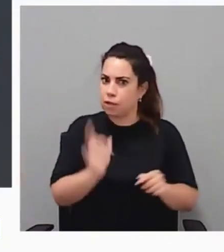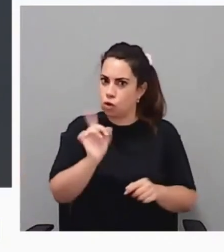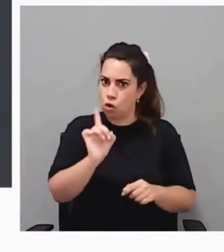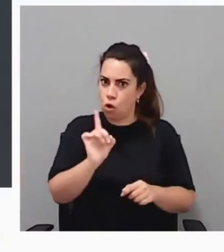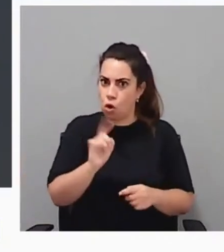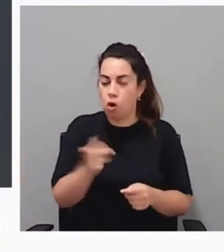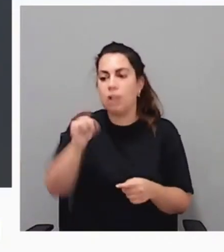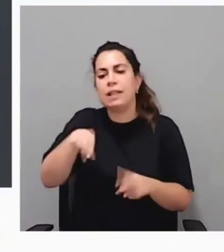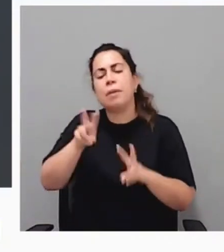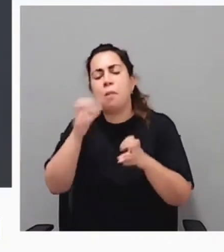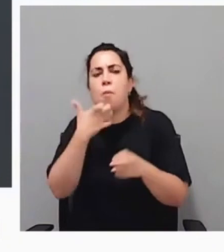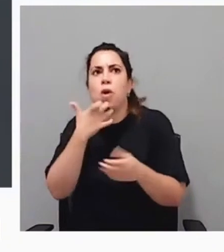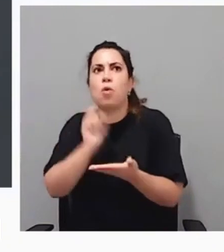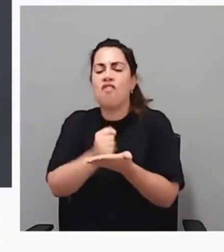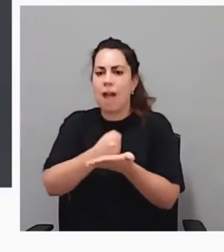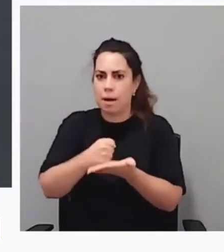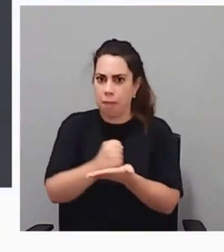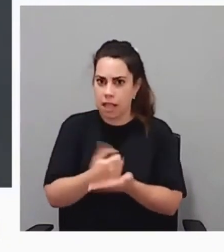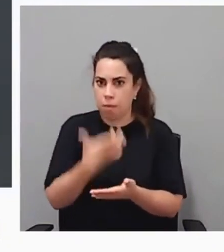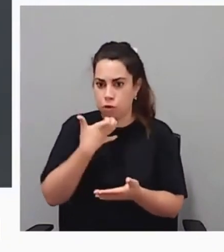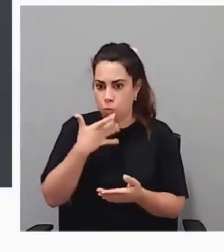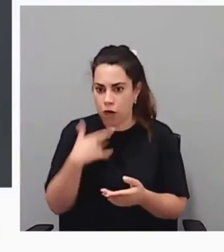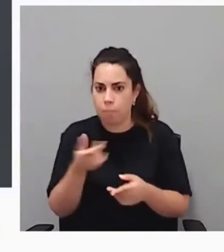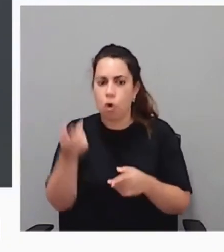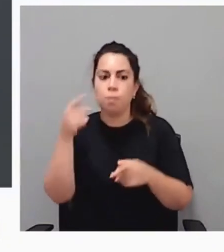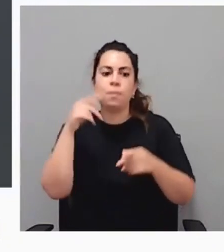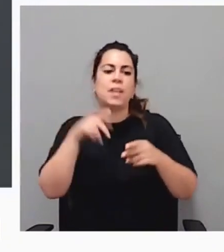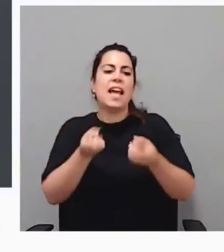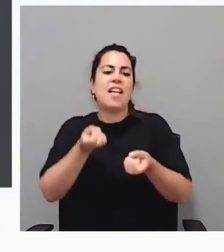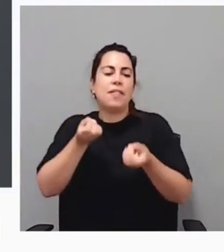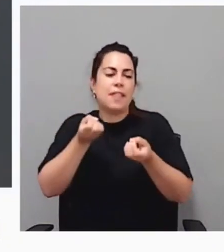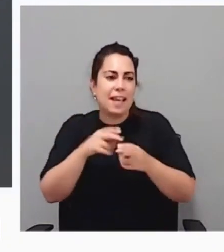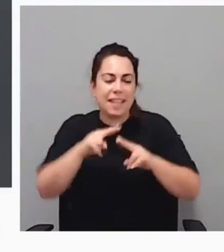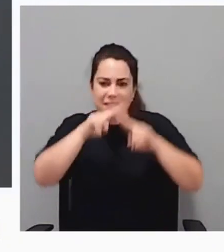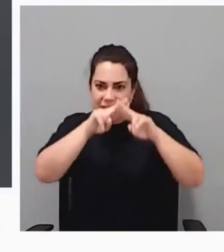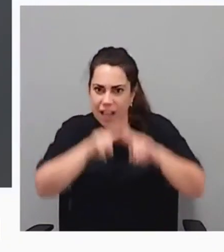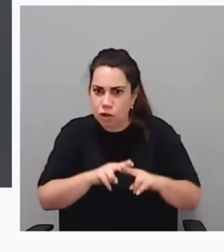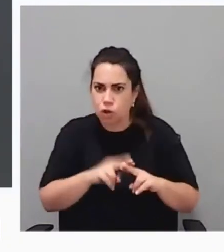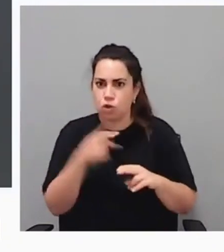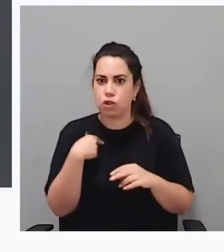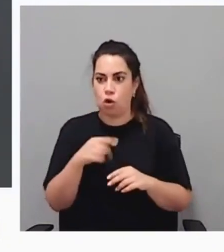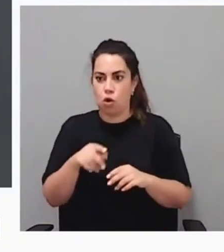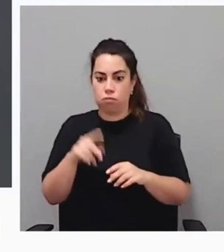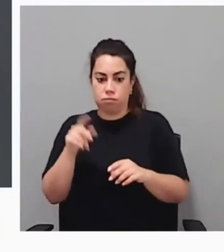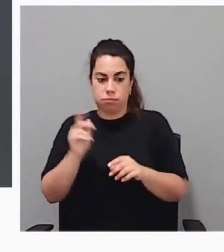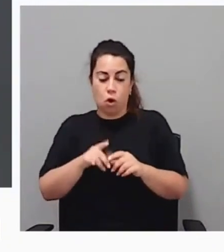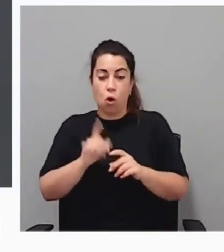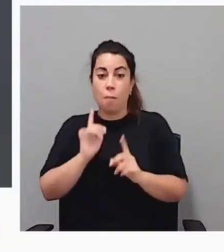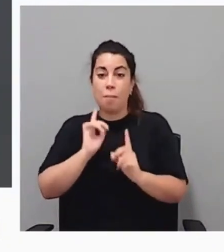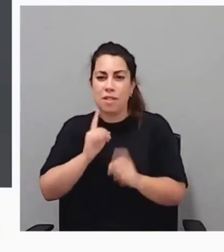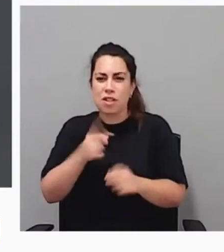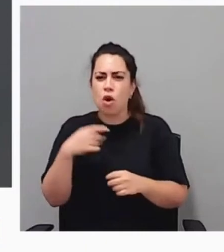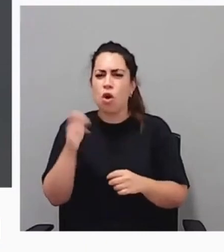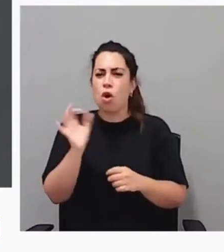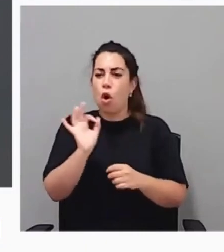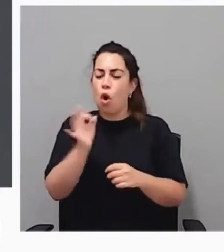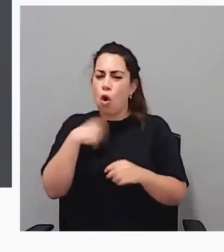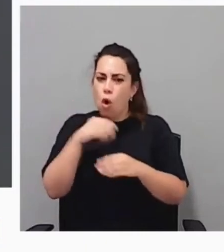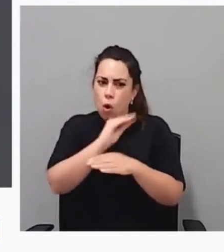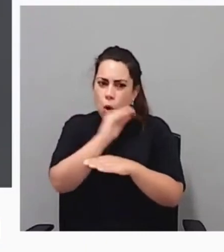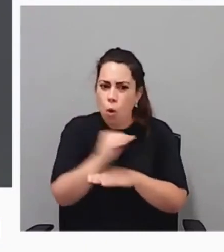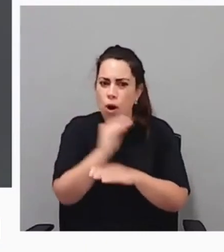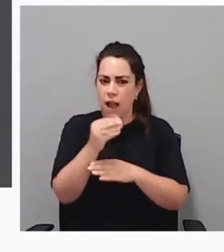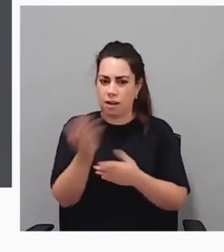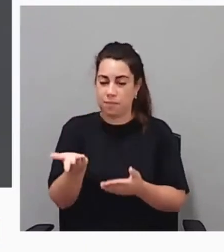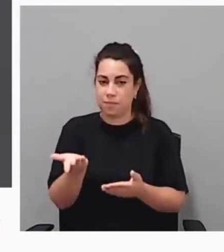farmacología, por ejemplo. Sirve para el diagnóstico, para la prevención, sirve para curar o para aliviar. La conferencia lleva